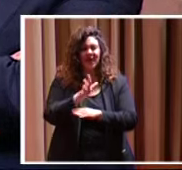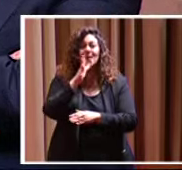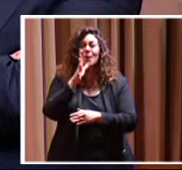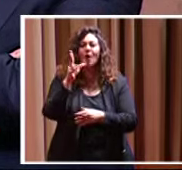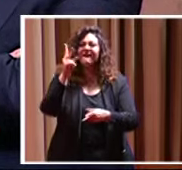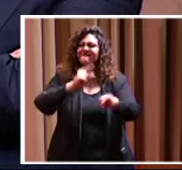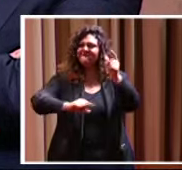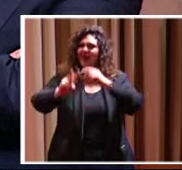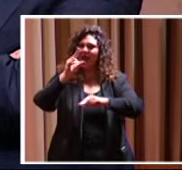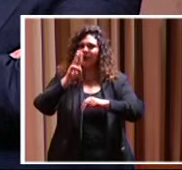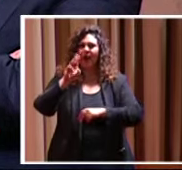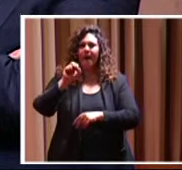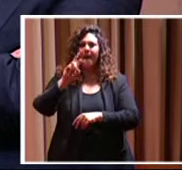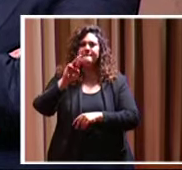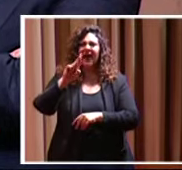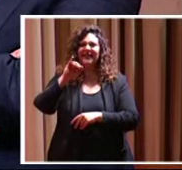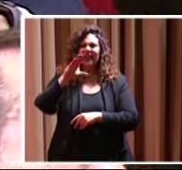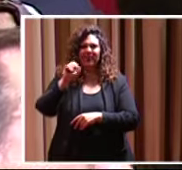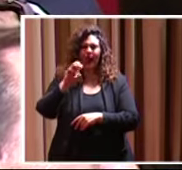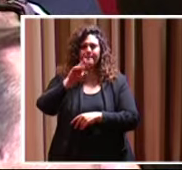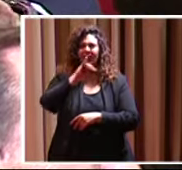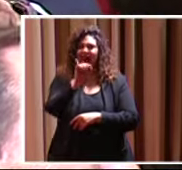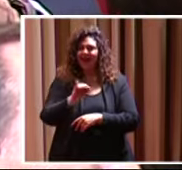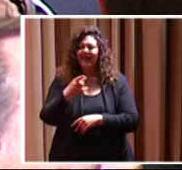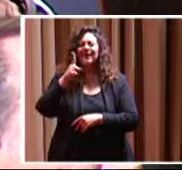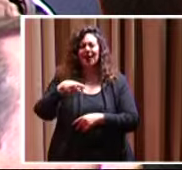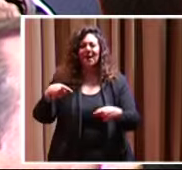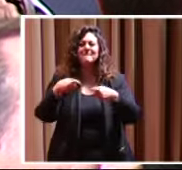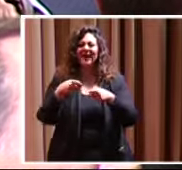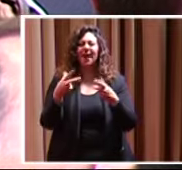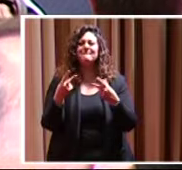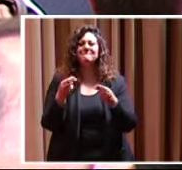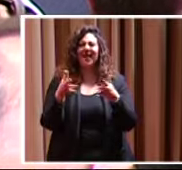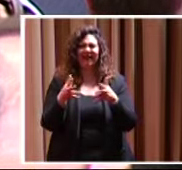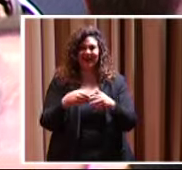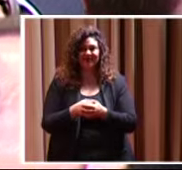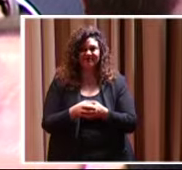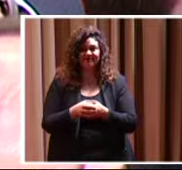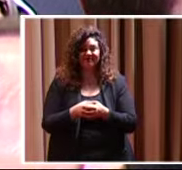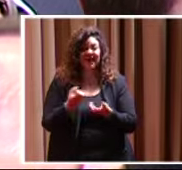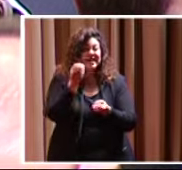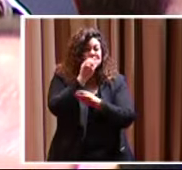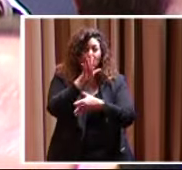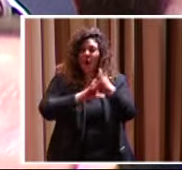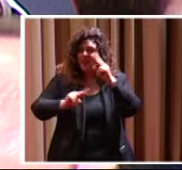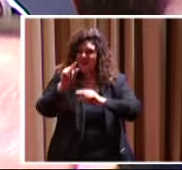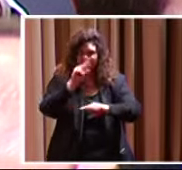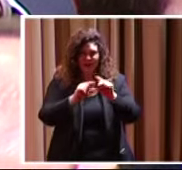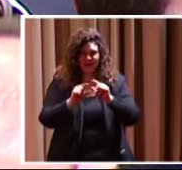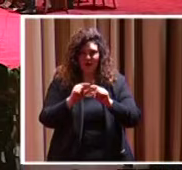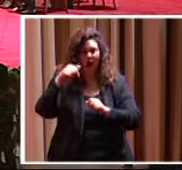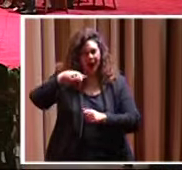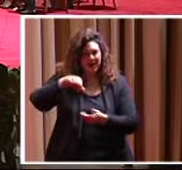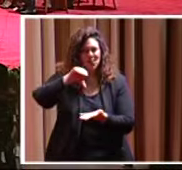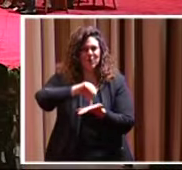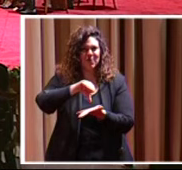bailaora Patricia Pérez y también por la Peña de la Platería, lo mejor del flamenco, lo mejor en una ciudad